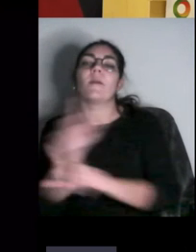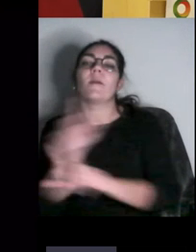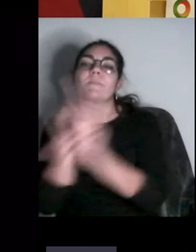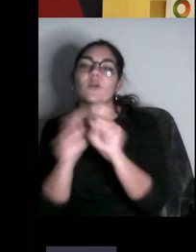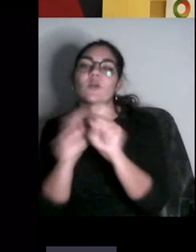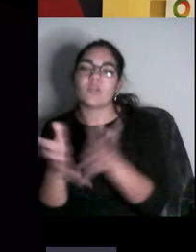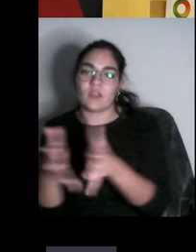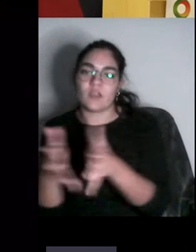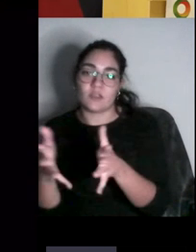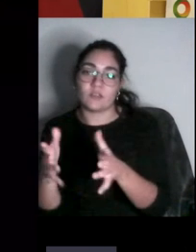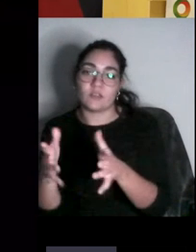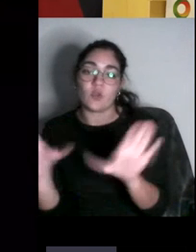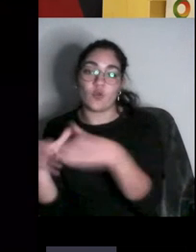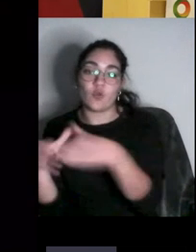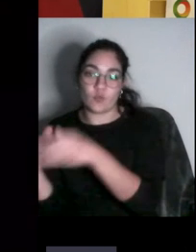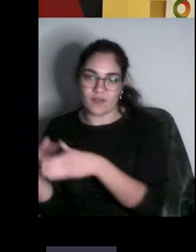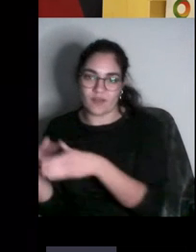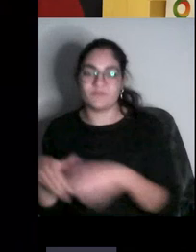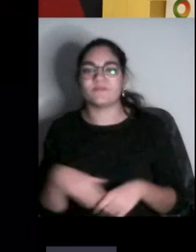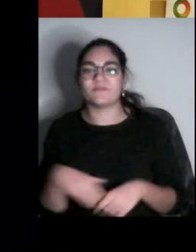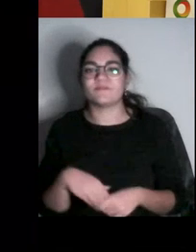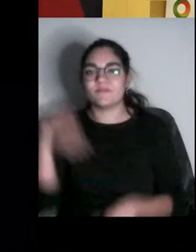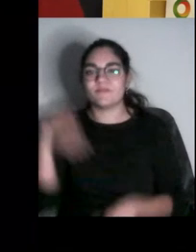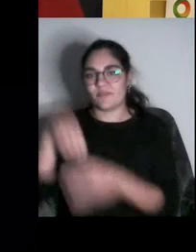grupales de los edificios